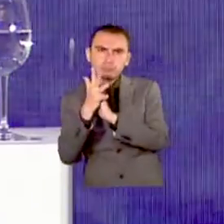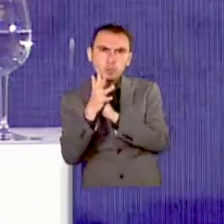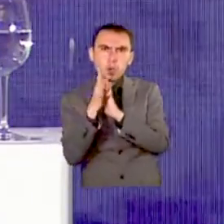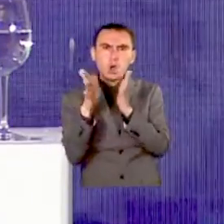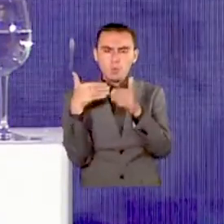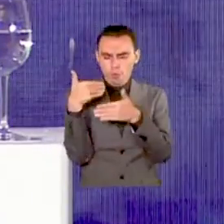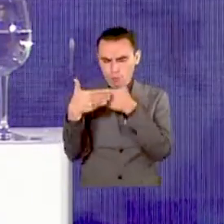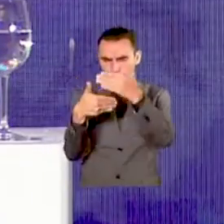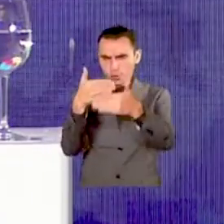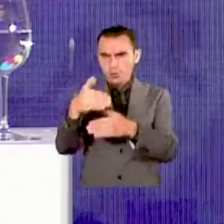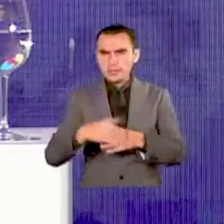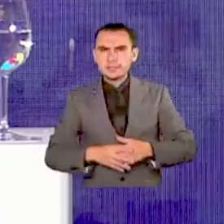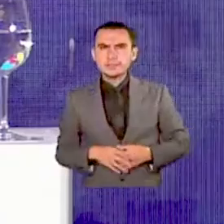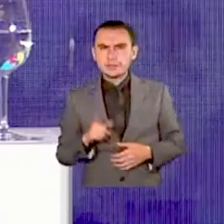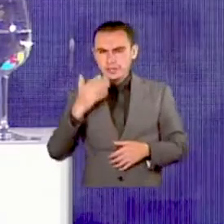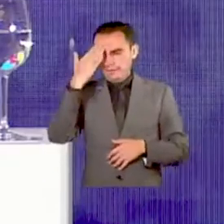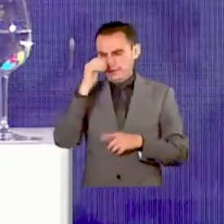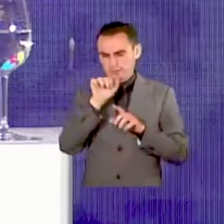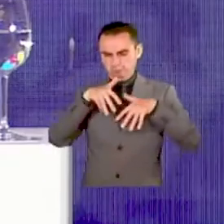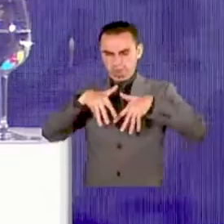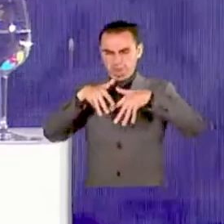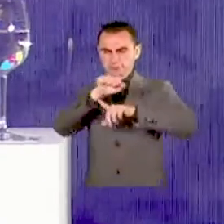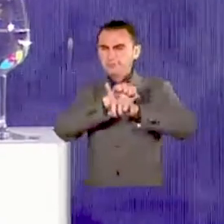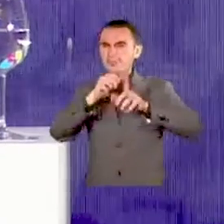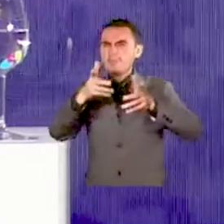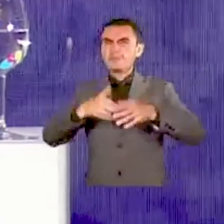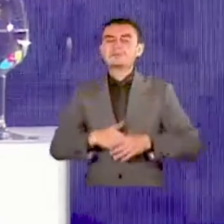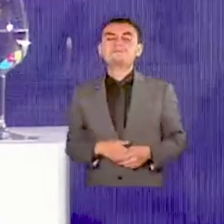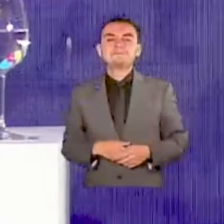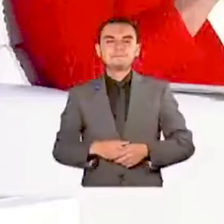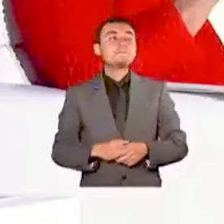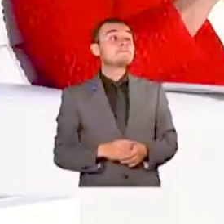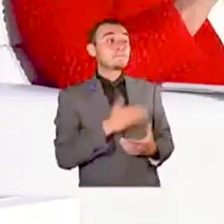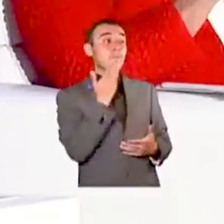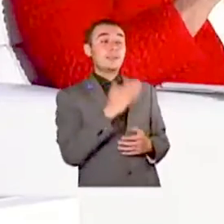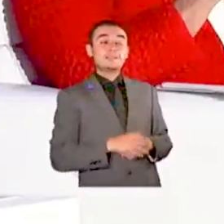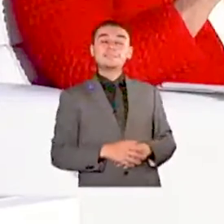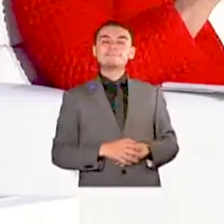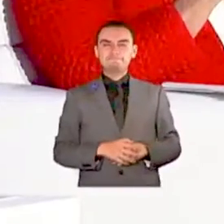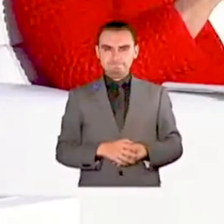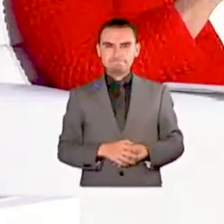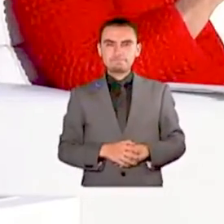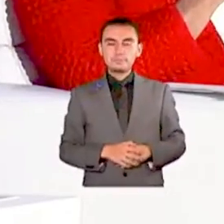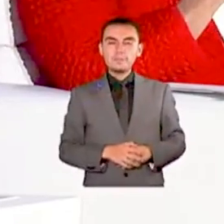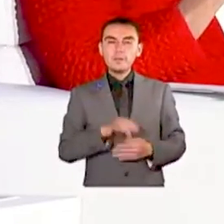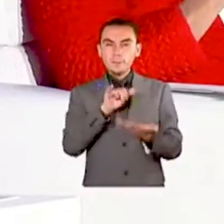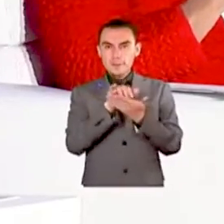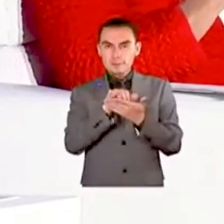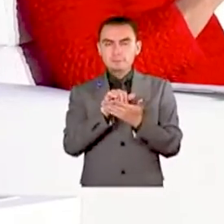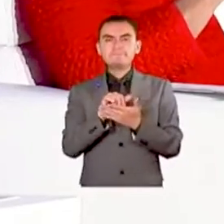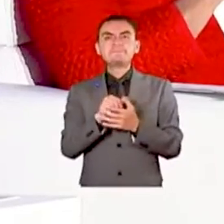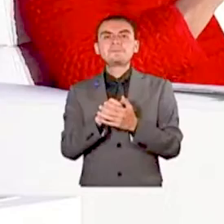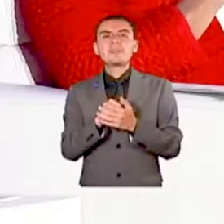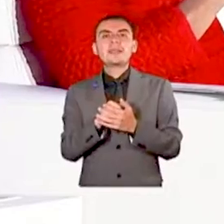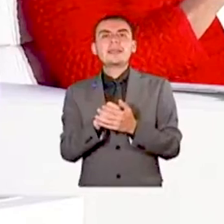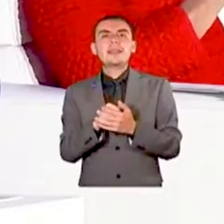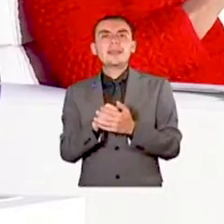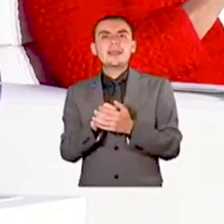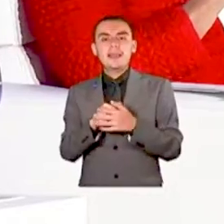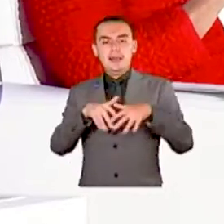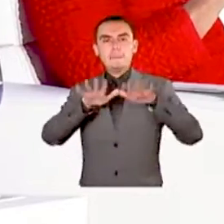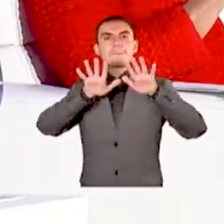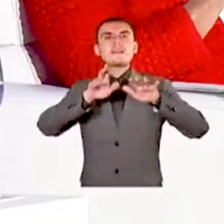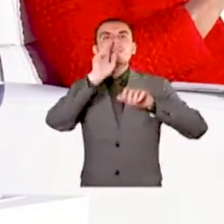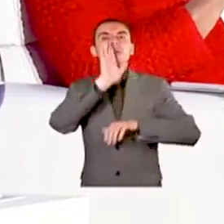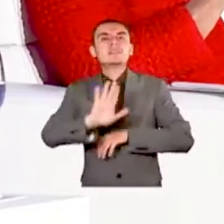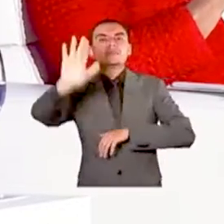ese proceso frente a la protesta social. Gracias, Procuradora. Sí, efectivamente, desde el anuncio del paro